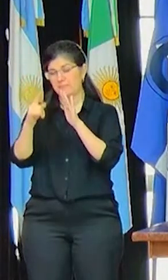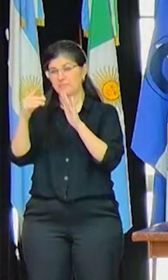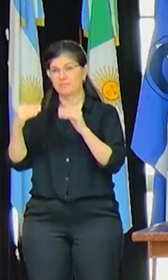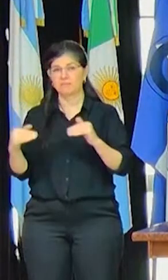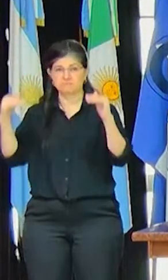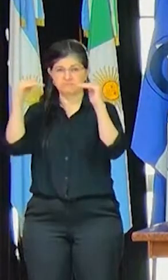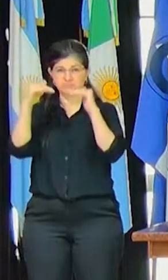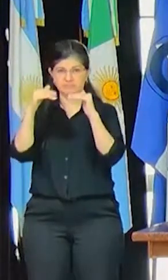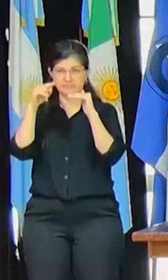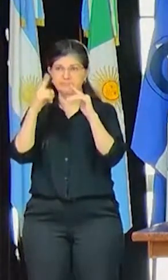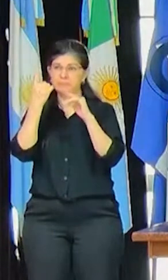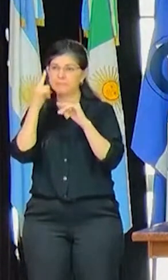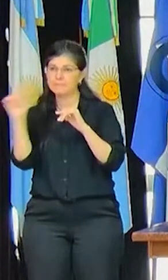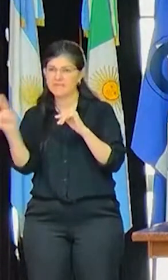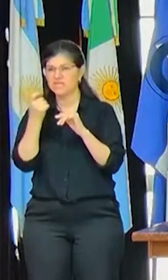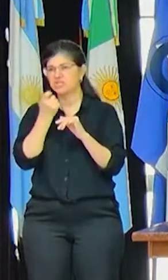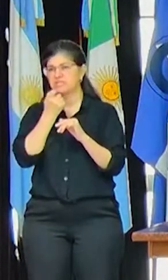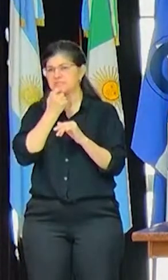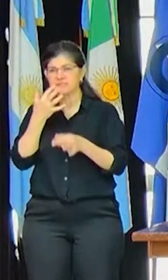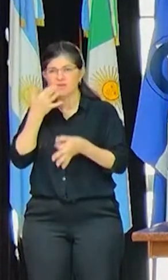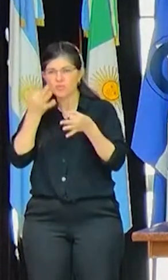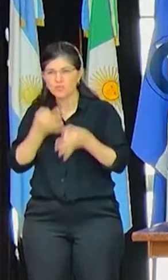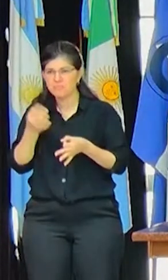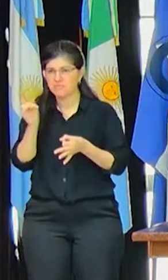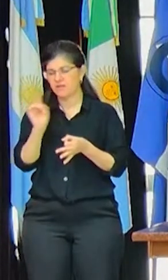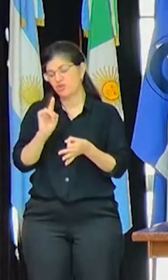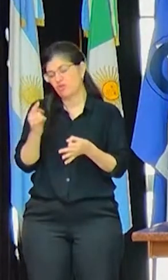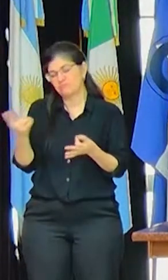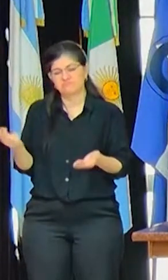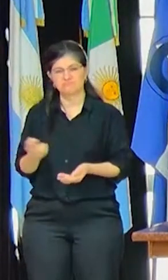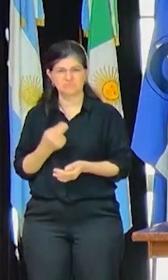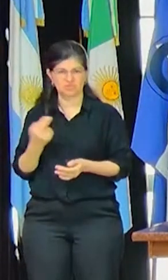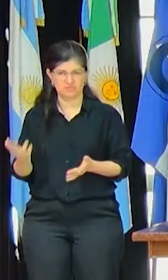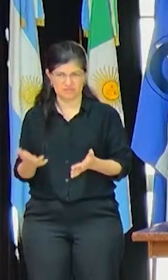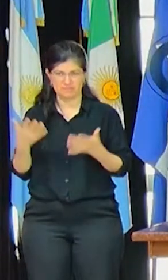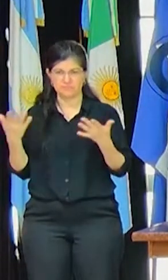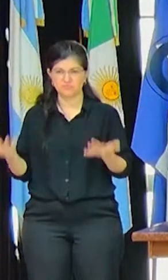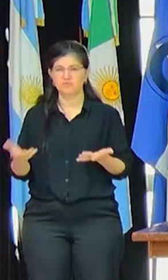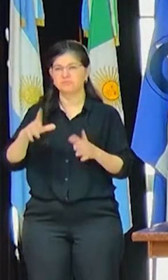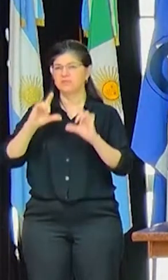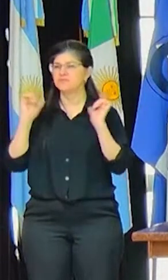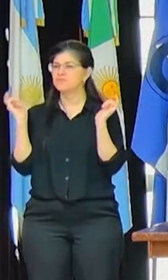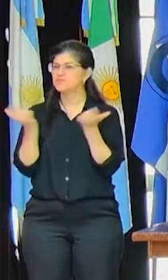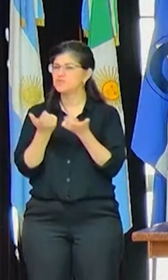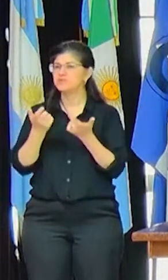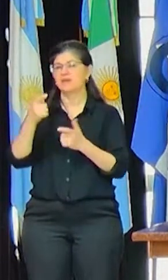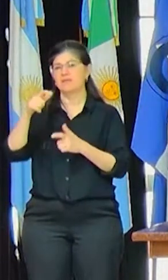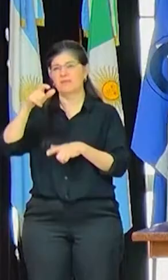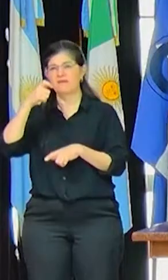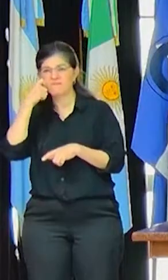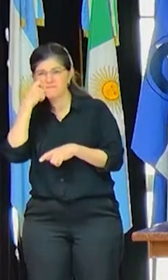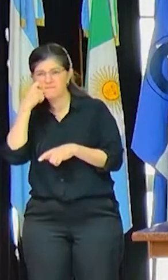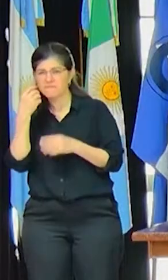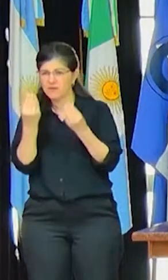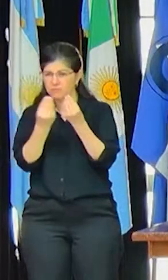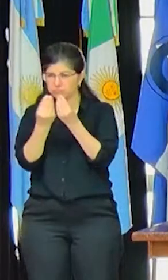que concientizarnos que en una sociedad envejecida lo más importante es una sociedad del cuidado,